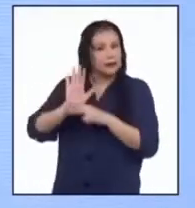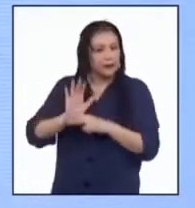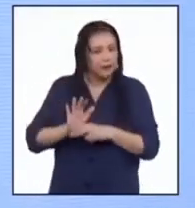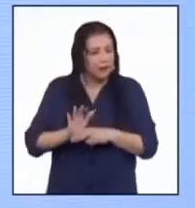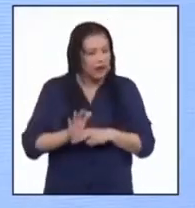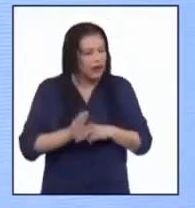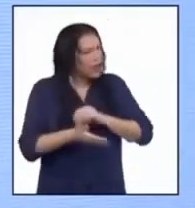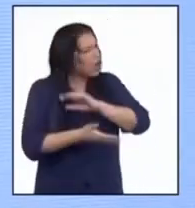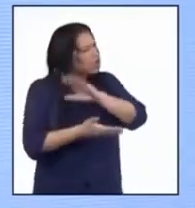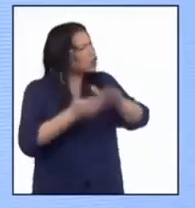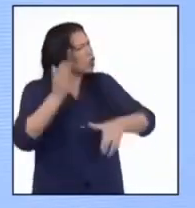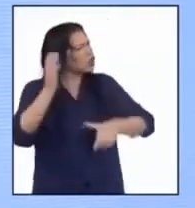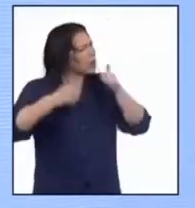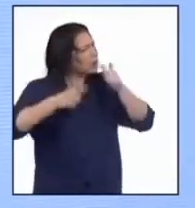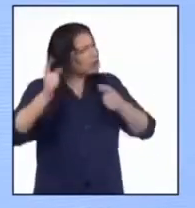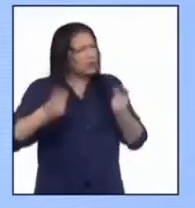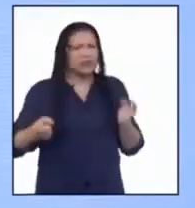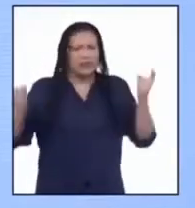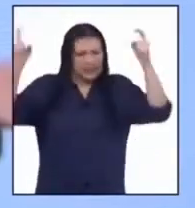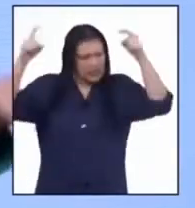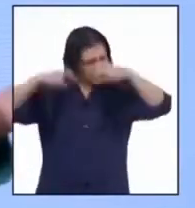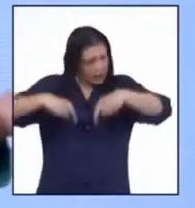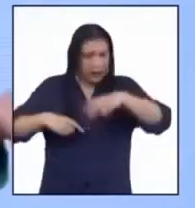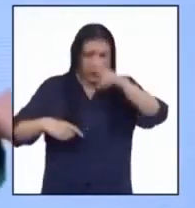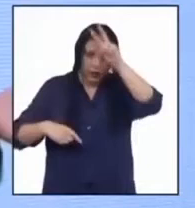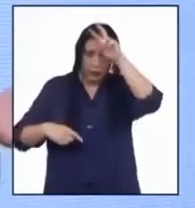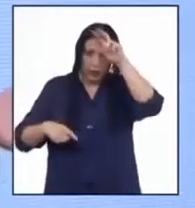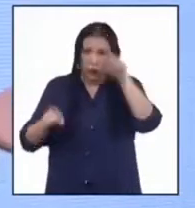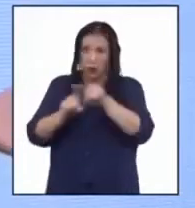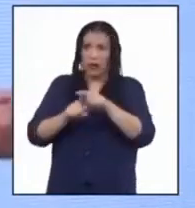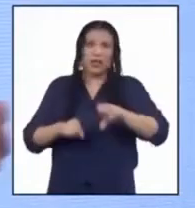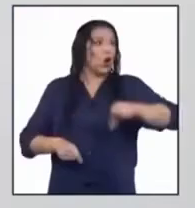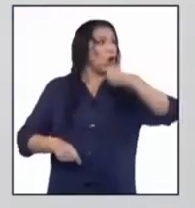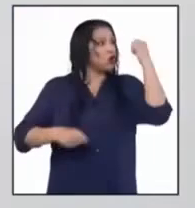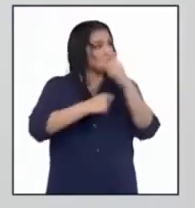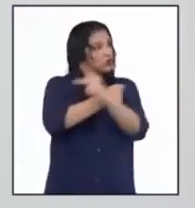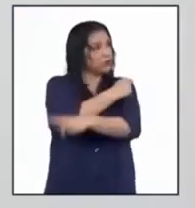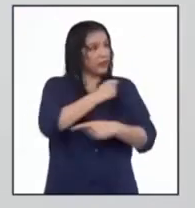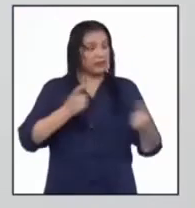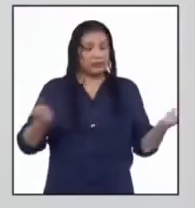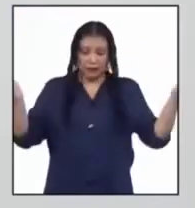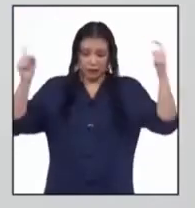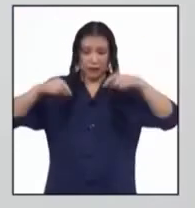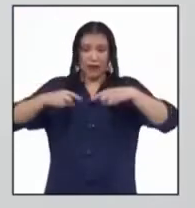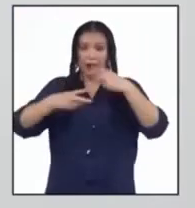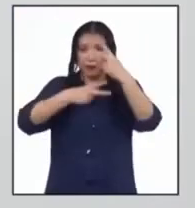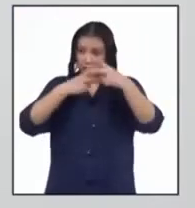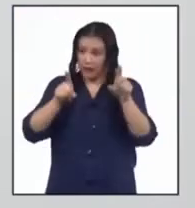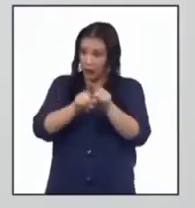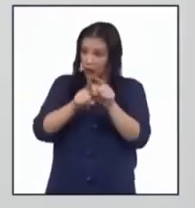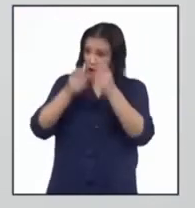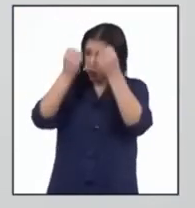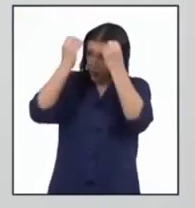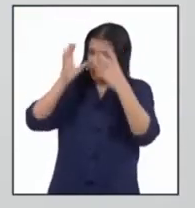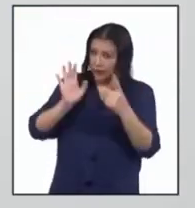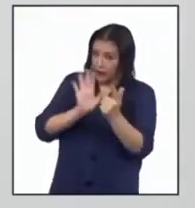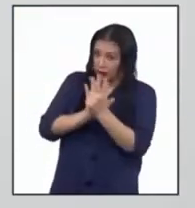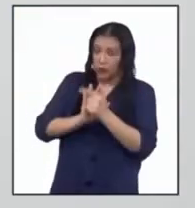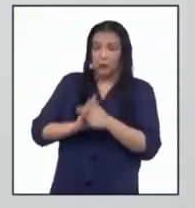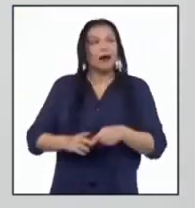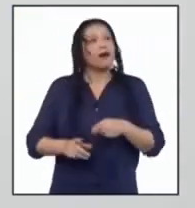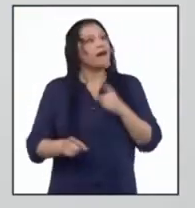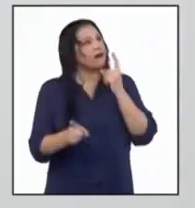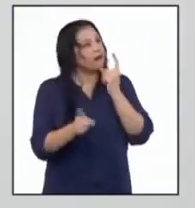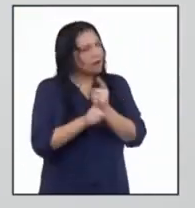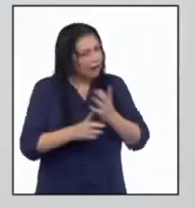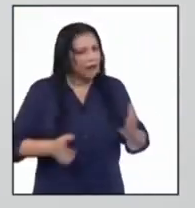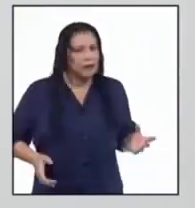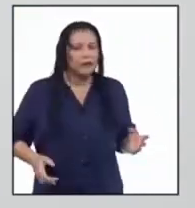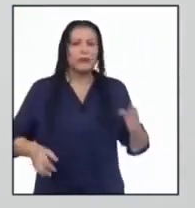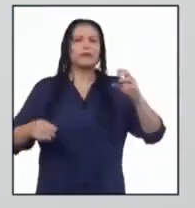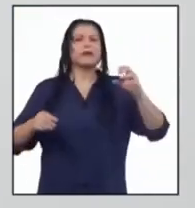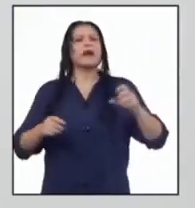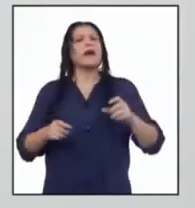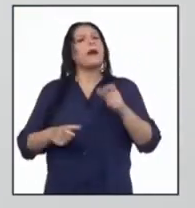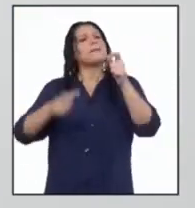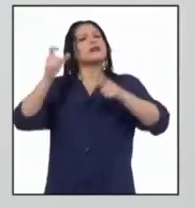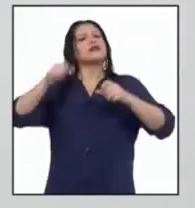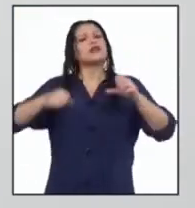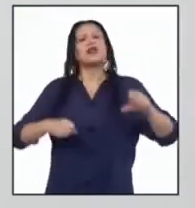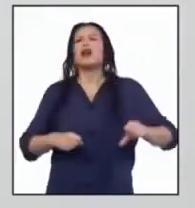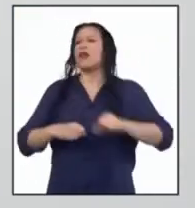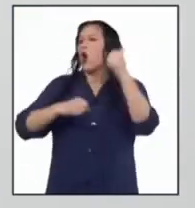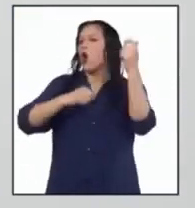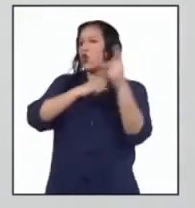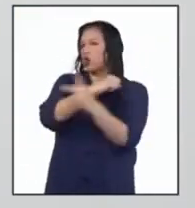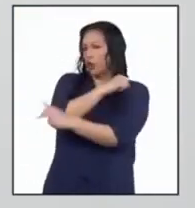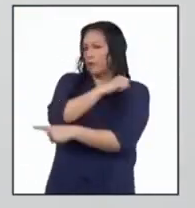que pisan el país? Es decir, ¿también los extranjeros? Por supuesto. Si los extranjeros están en